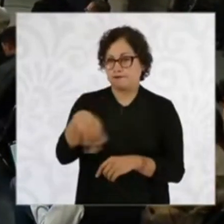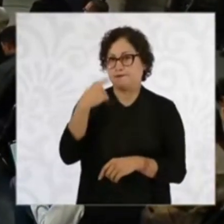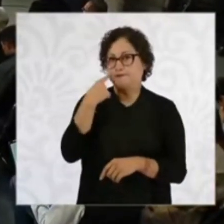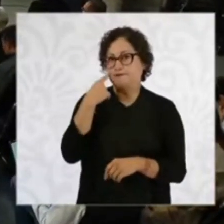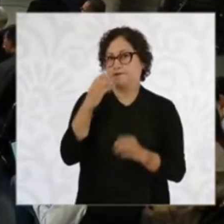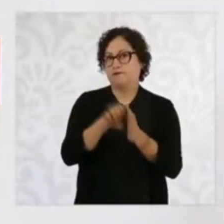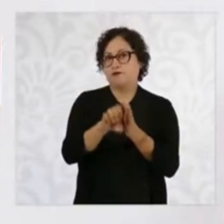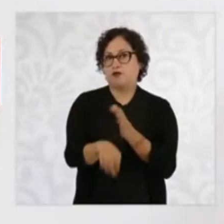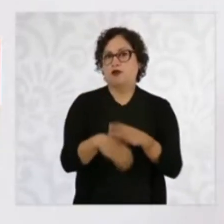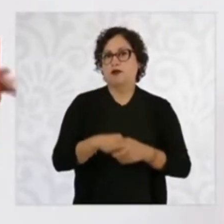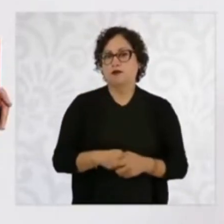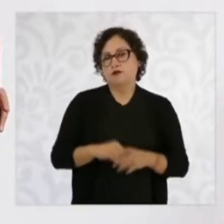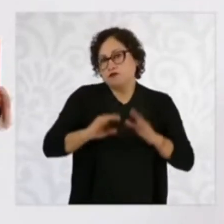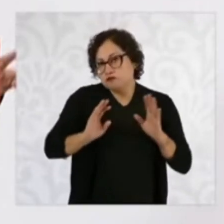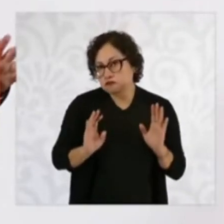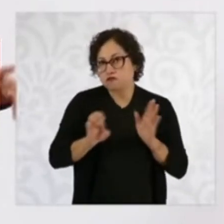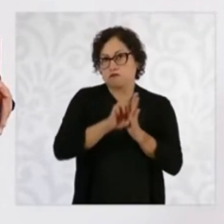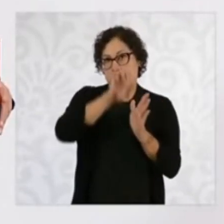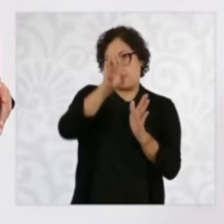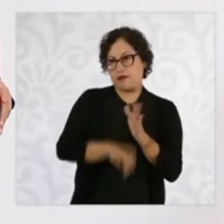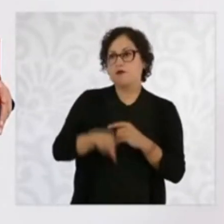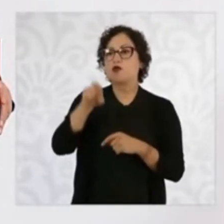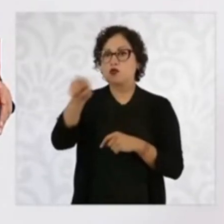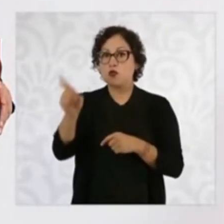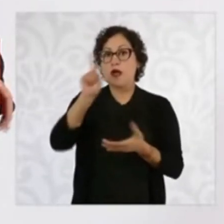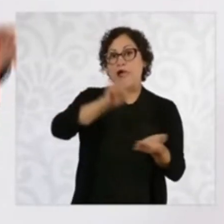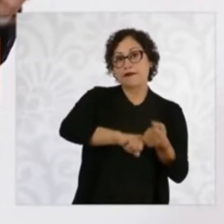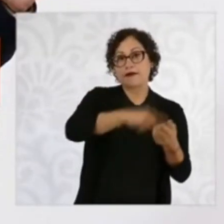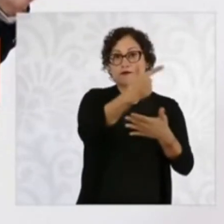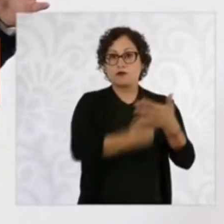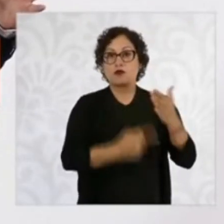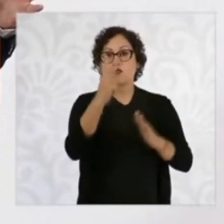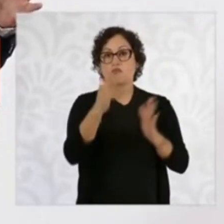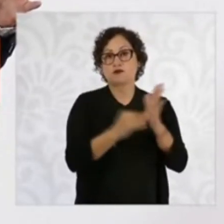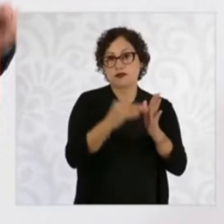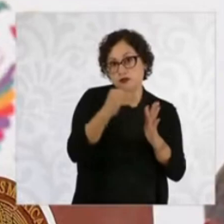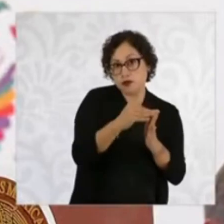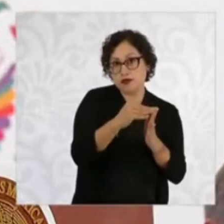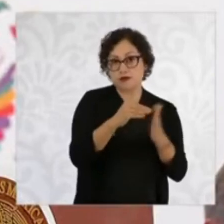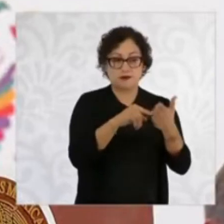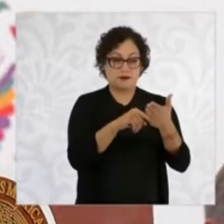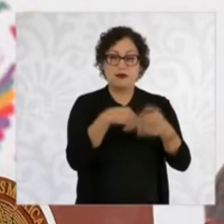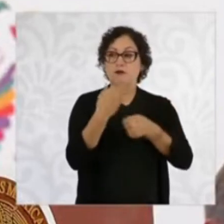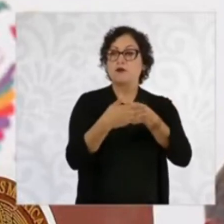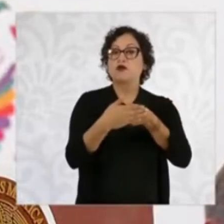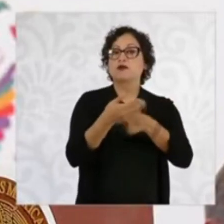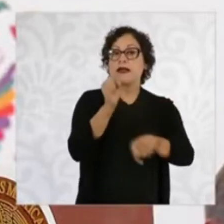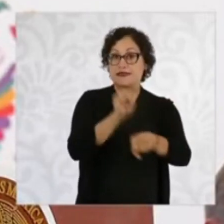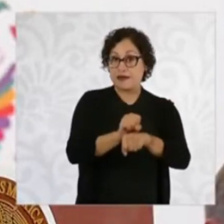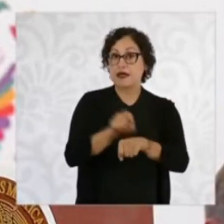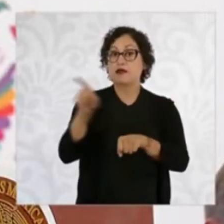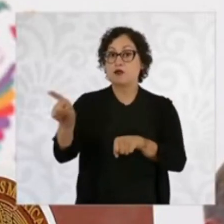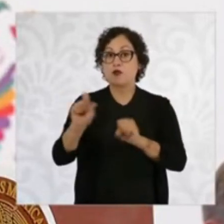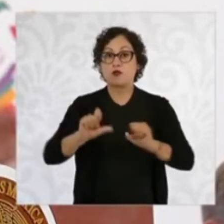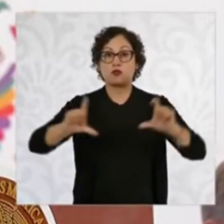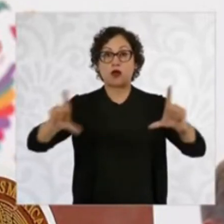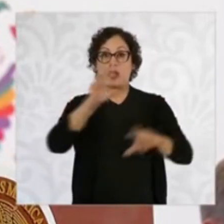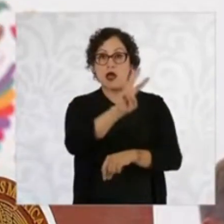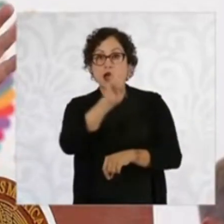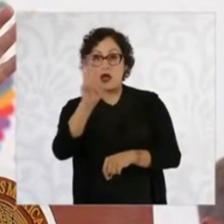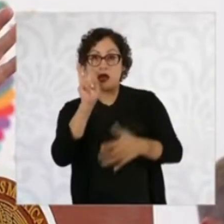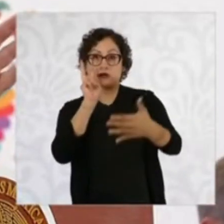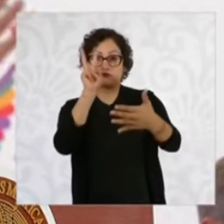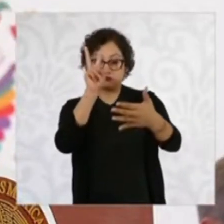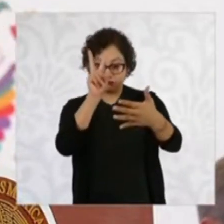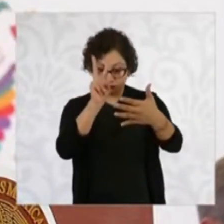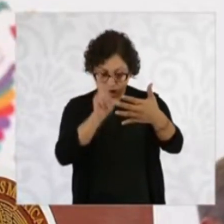fueras un caso de los 2 millones, dentro de una semana entrar a la página del Infonavit y ahí vas